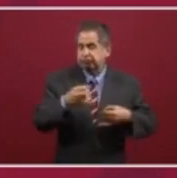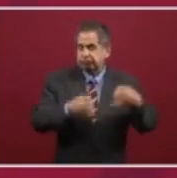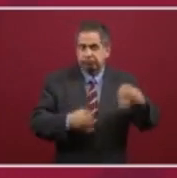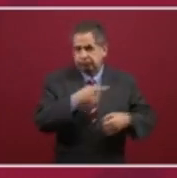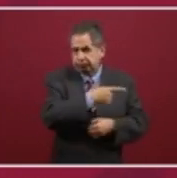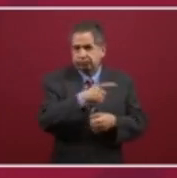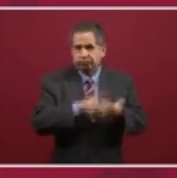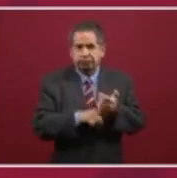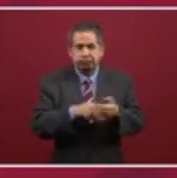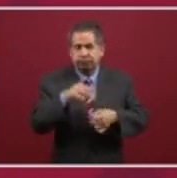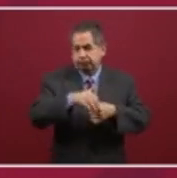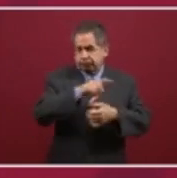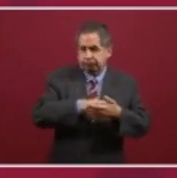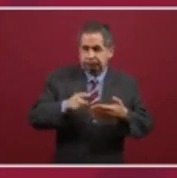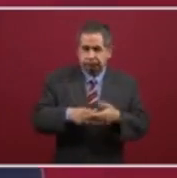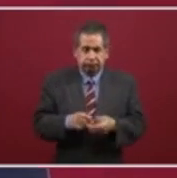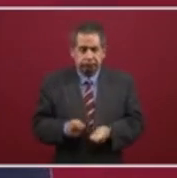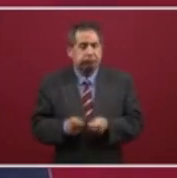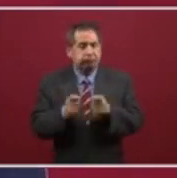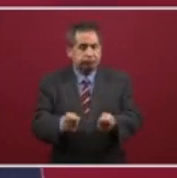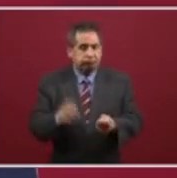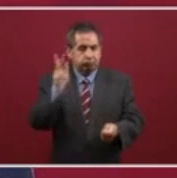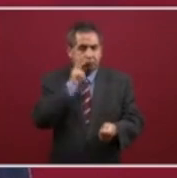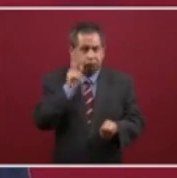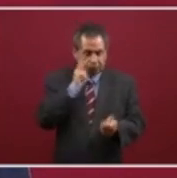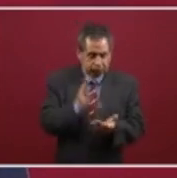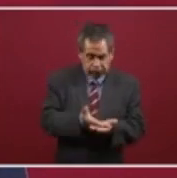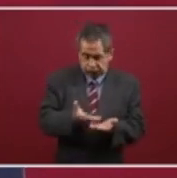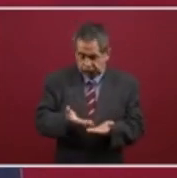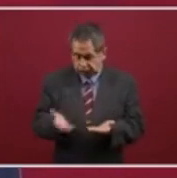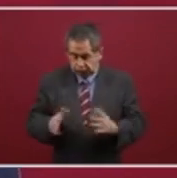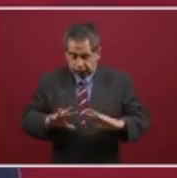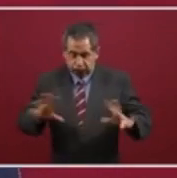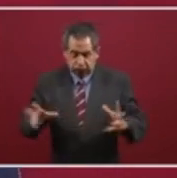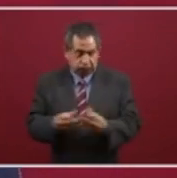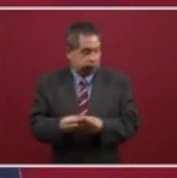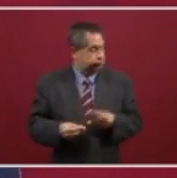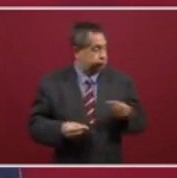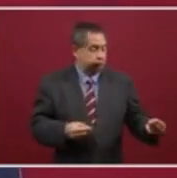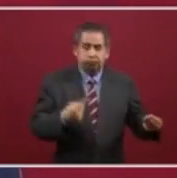electoral y se tienen que presentar todas las denuncias.